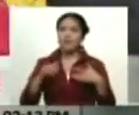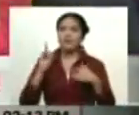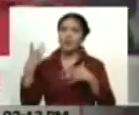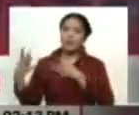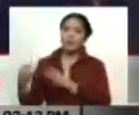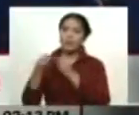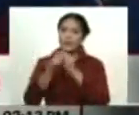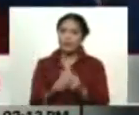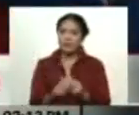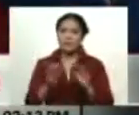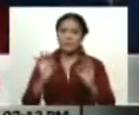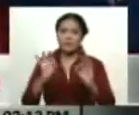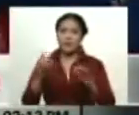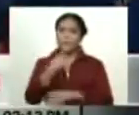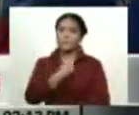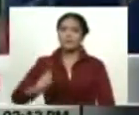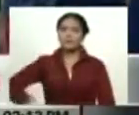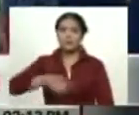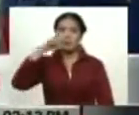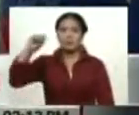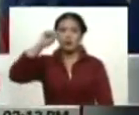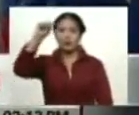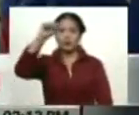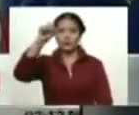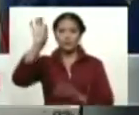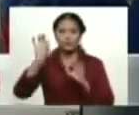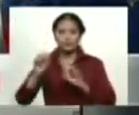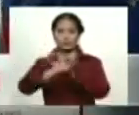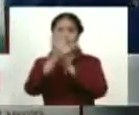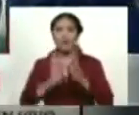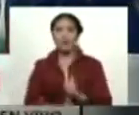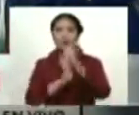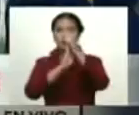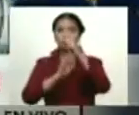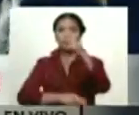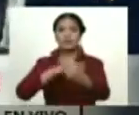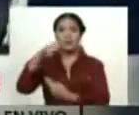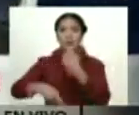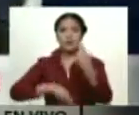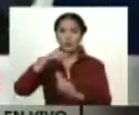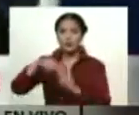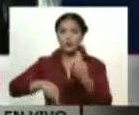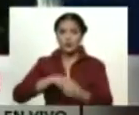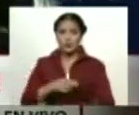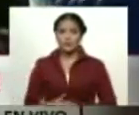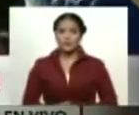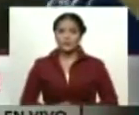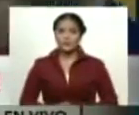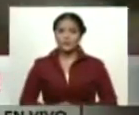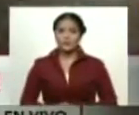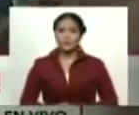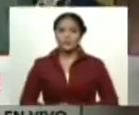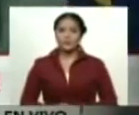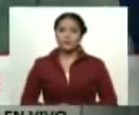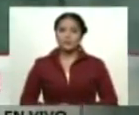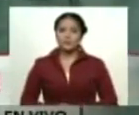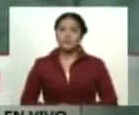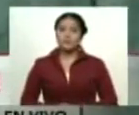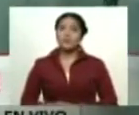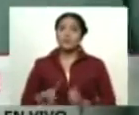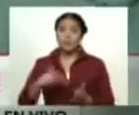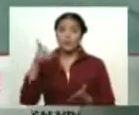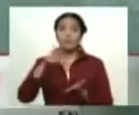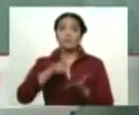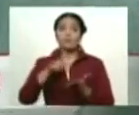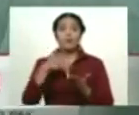acompañado precisamente al presidente Nicolás Maduro en su figura de líder máximo del proceso revolucionario para participar